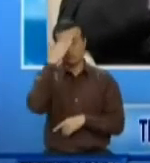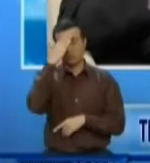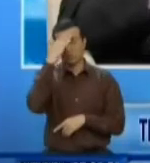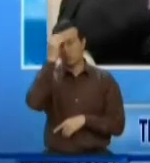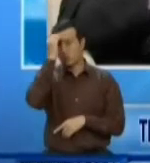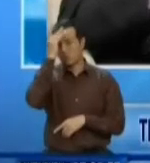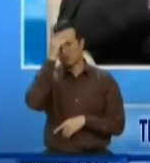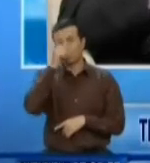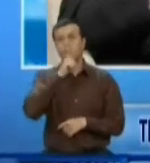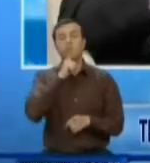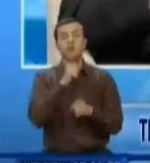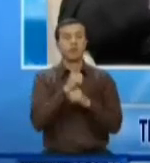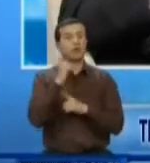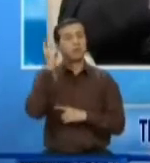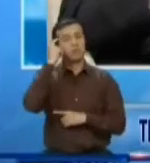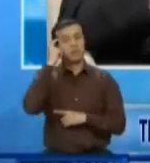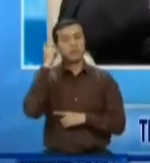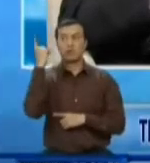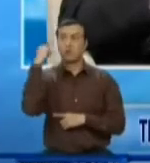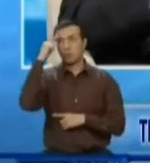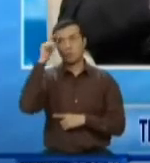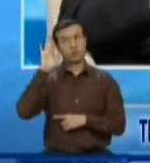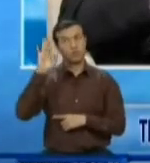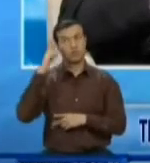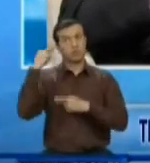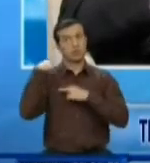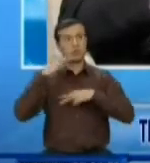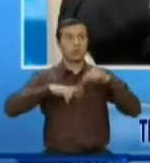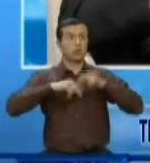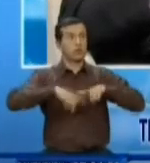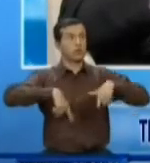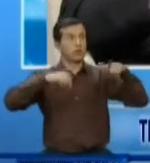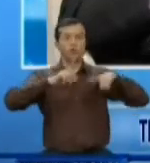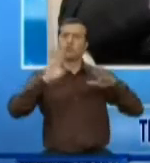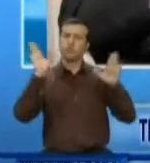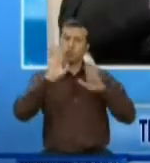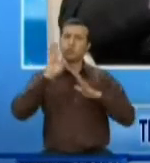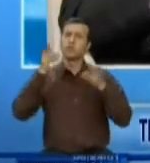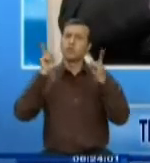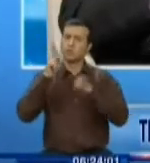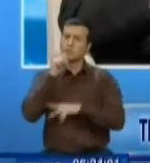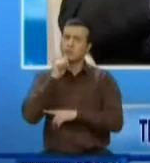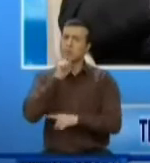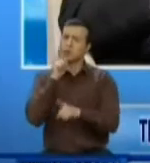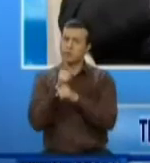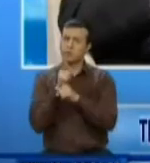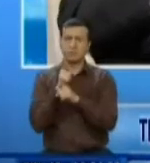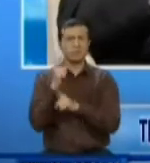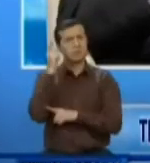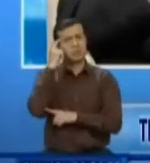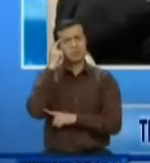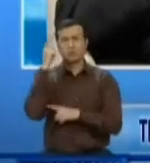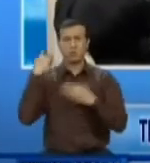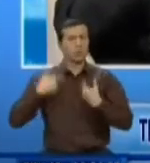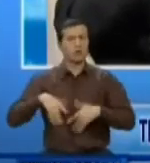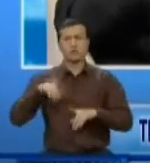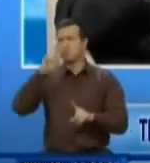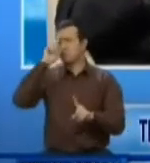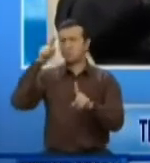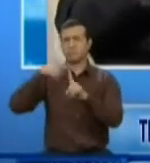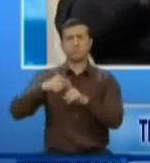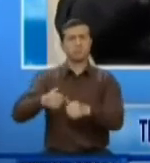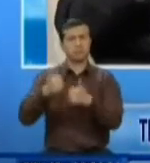se no se piense que el estado es el que tiene que hacer todas las obras sino que puede participar el sector privado entonces es una buena señal de cualquier manera que sea